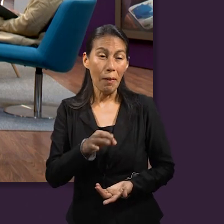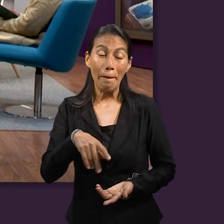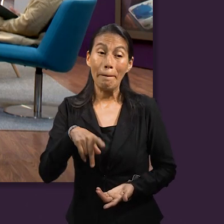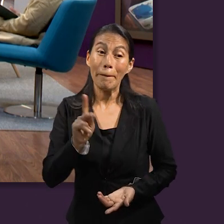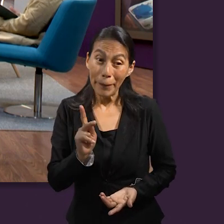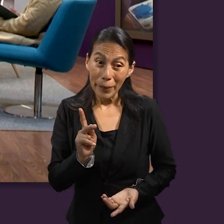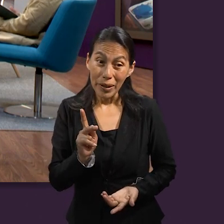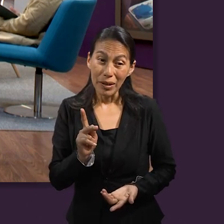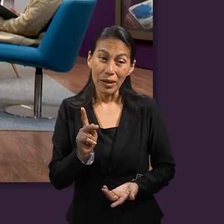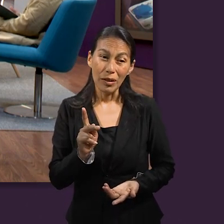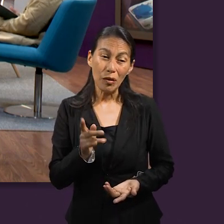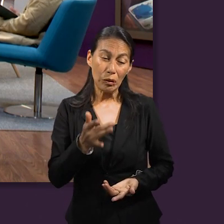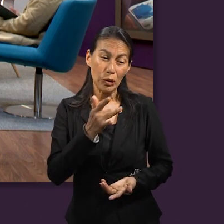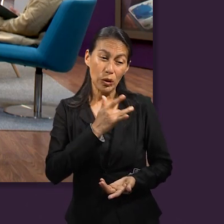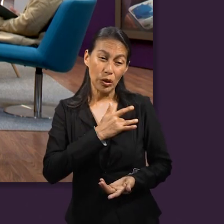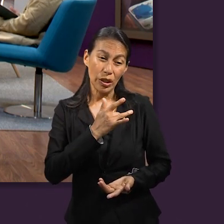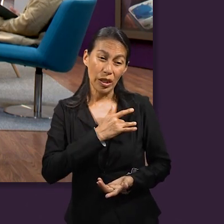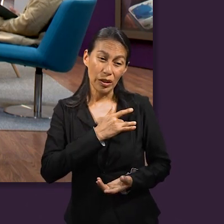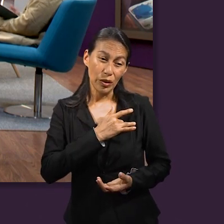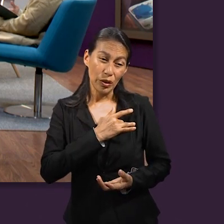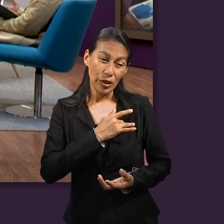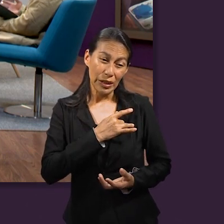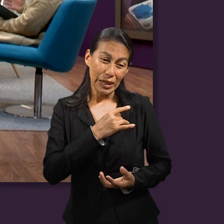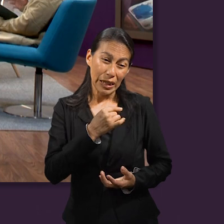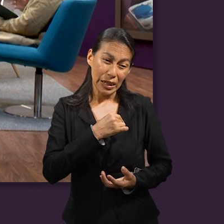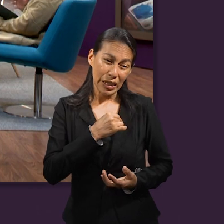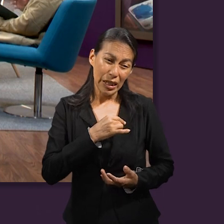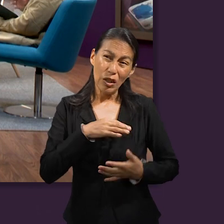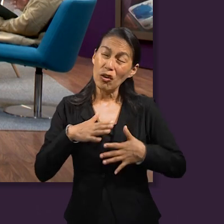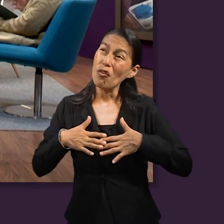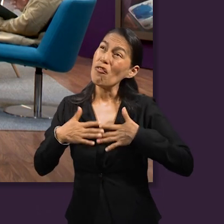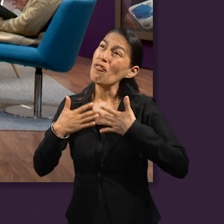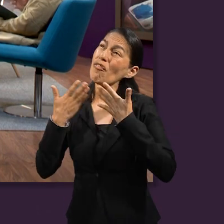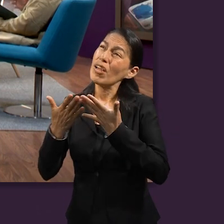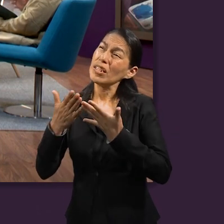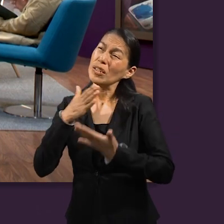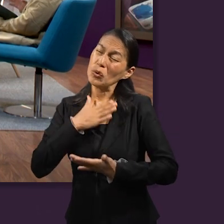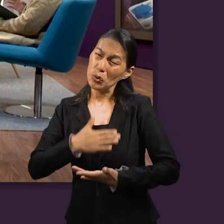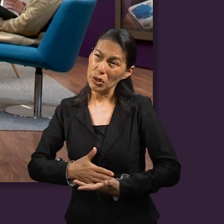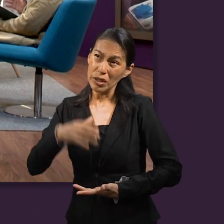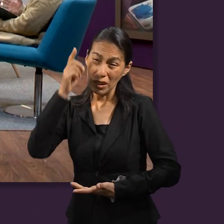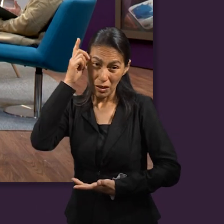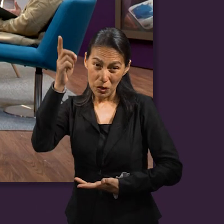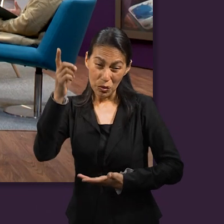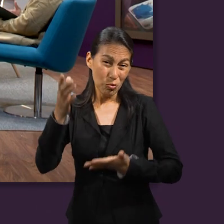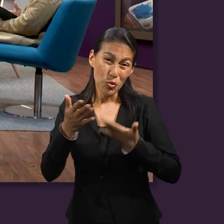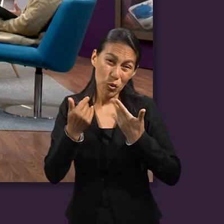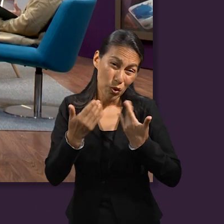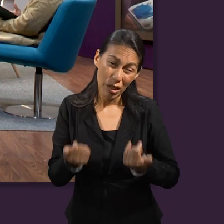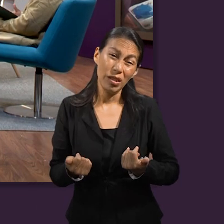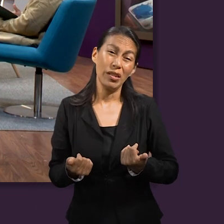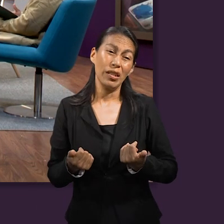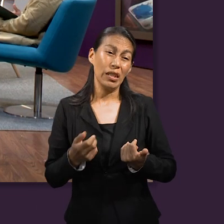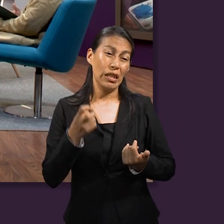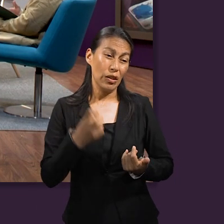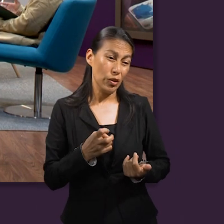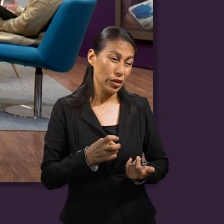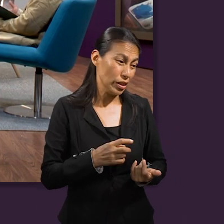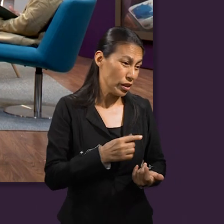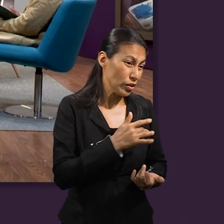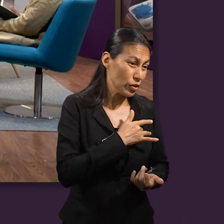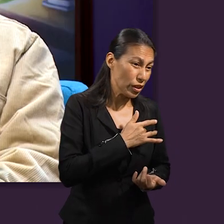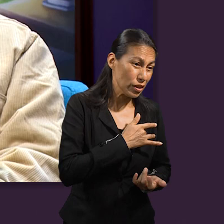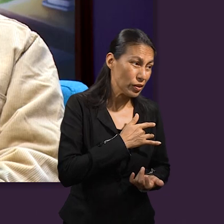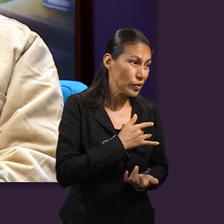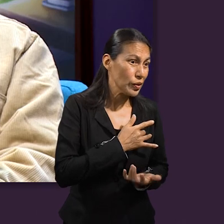justicia verdad pero qué pasa cuando nuestro corazón en lugar de confiar en la justicia de